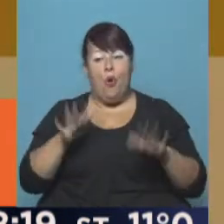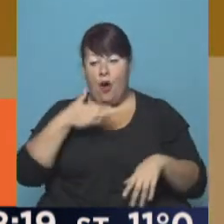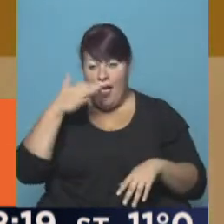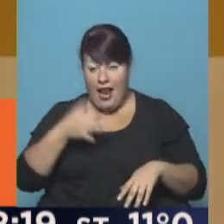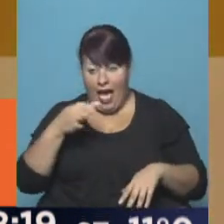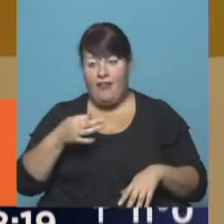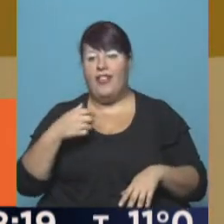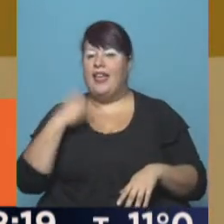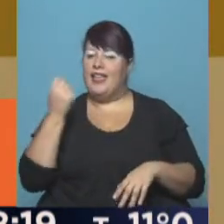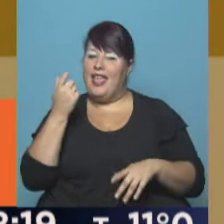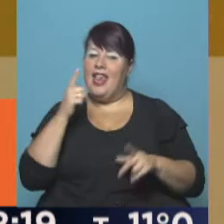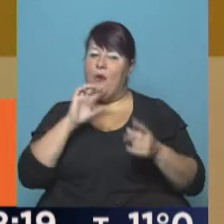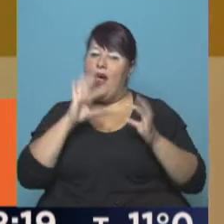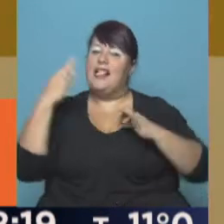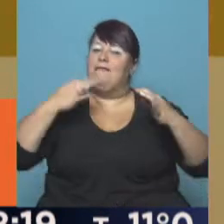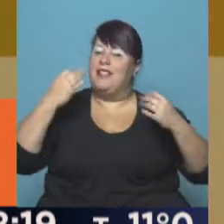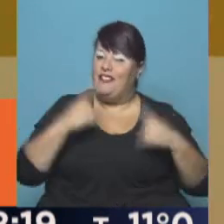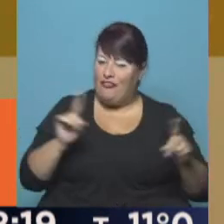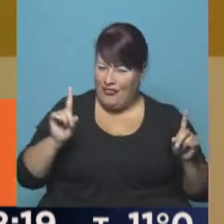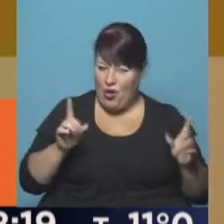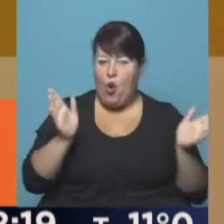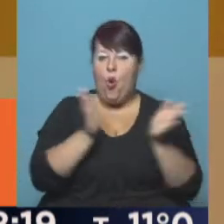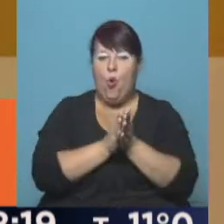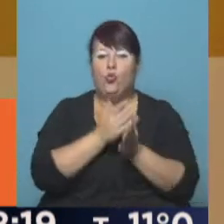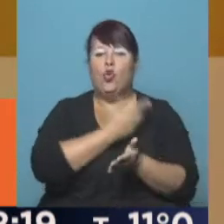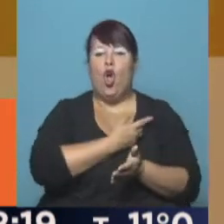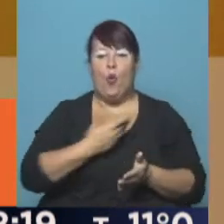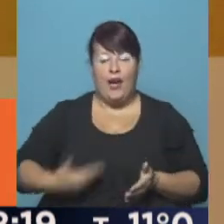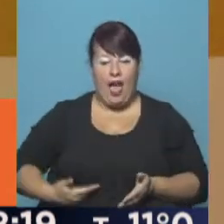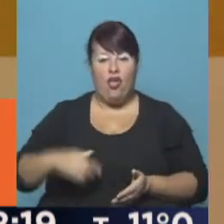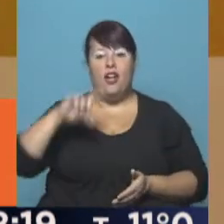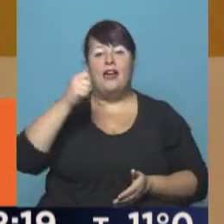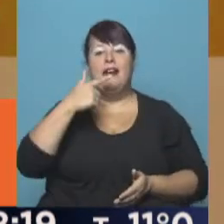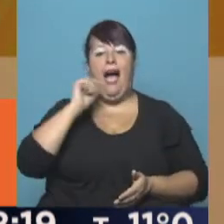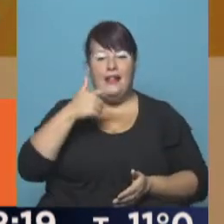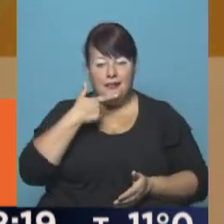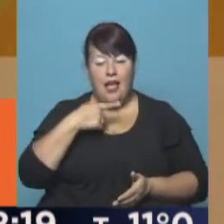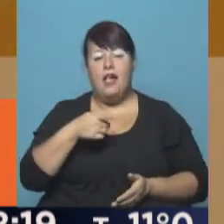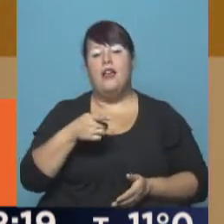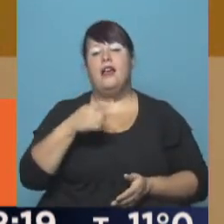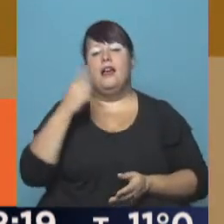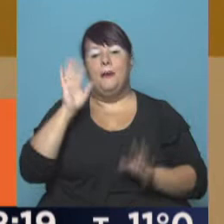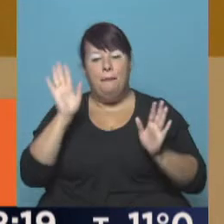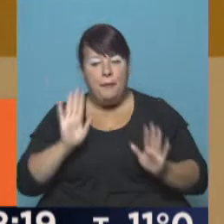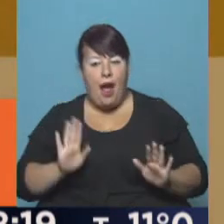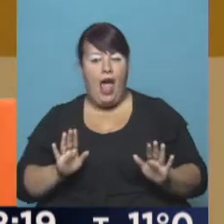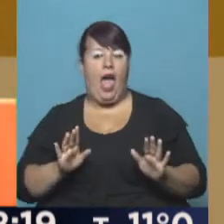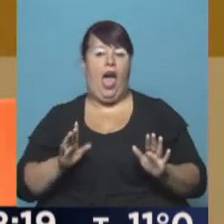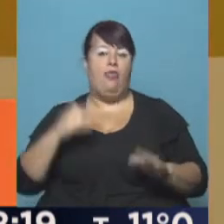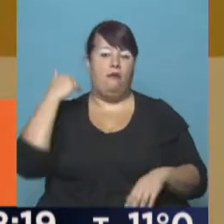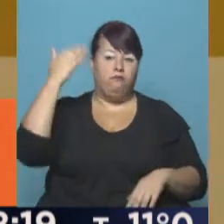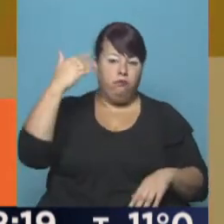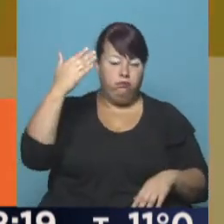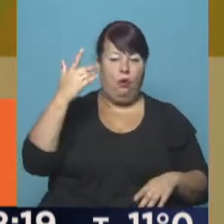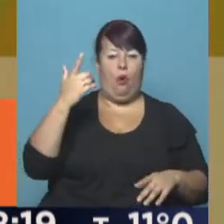que queremos darle un tinte especial junto con el gobernador sergio casa se está preparando actos